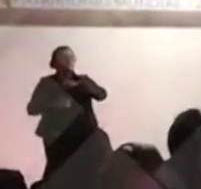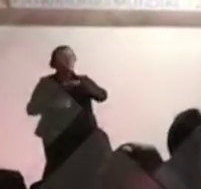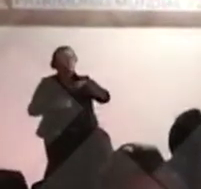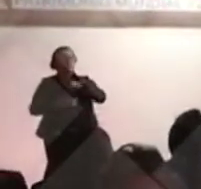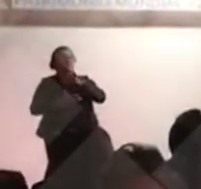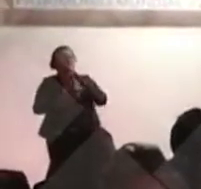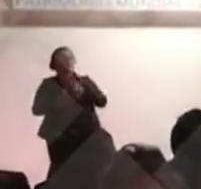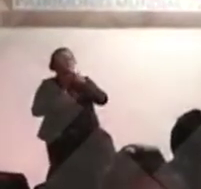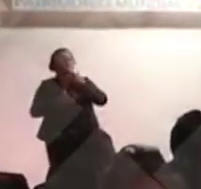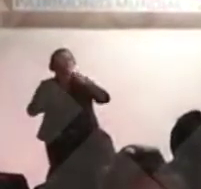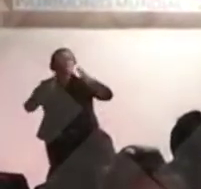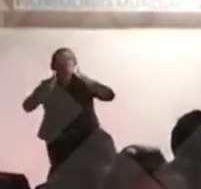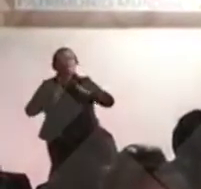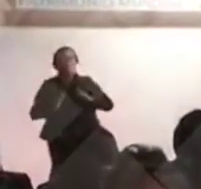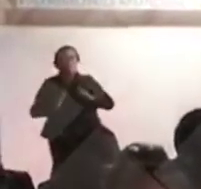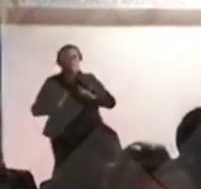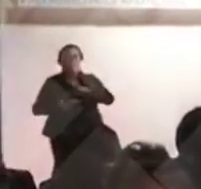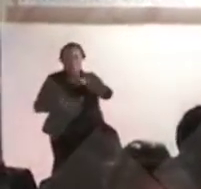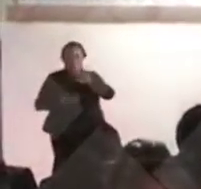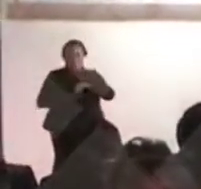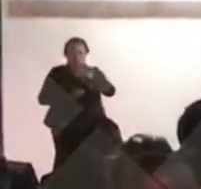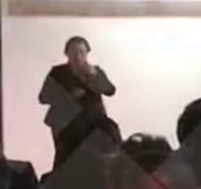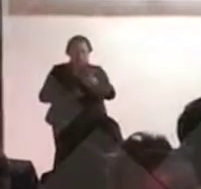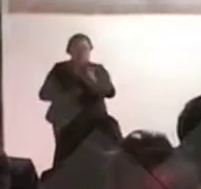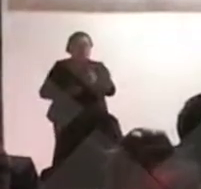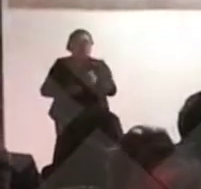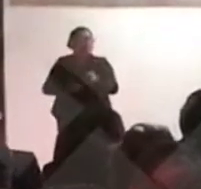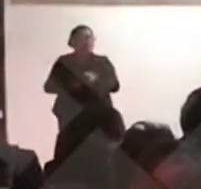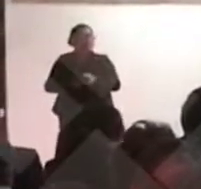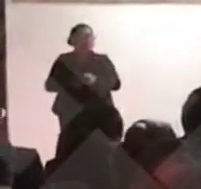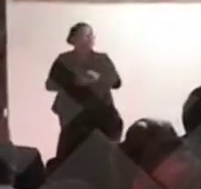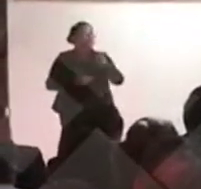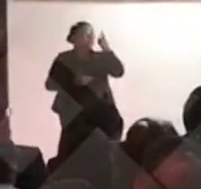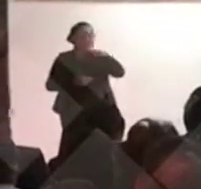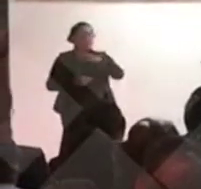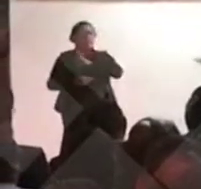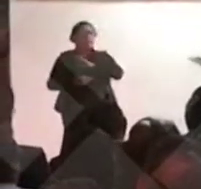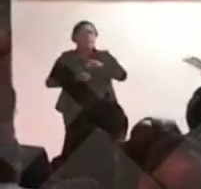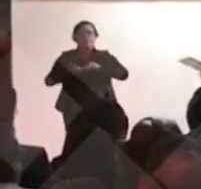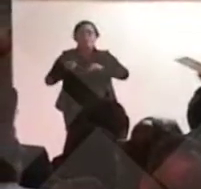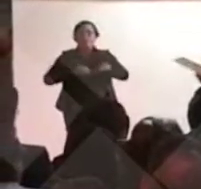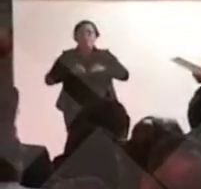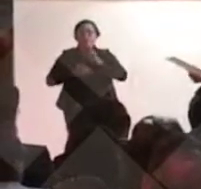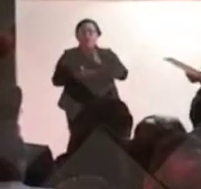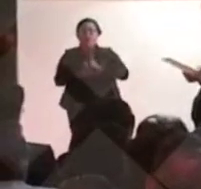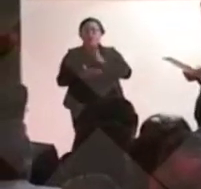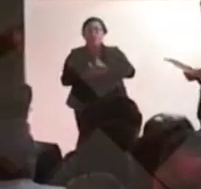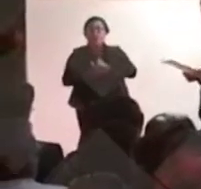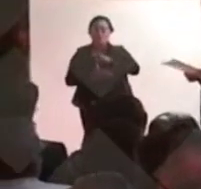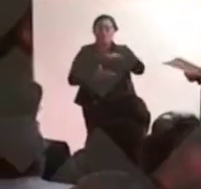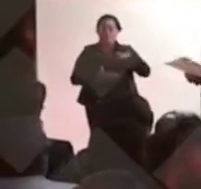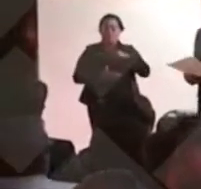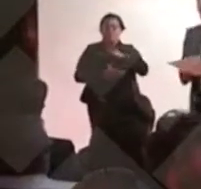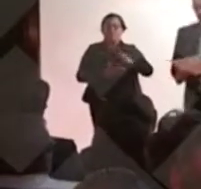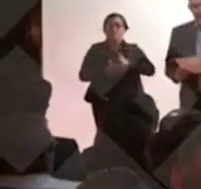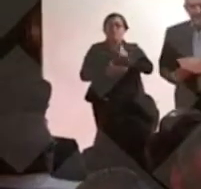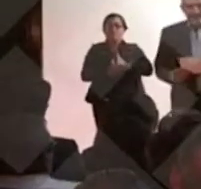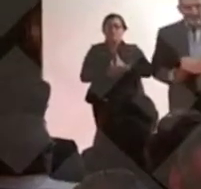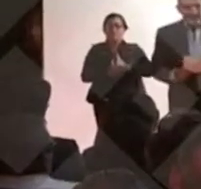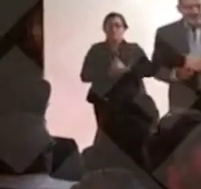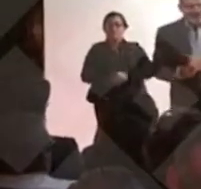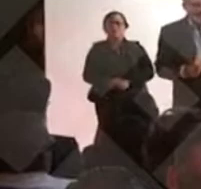total a las mujeres, Hernández Fraguas dijo que Oaxaca de Juárez fue el primer municipio en instalar el Consejo Municipal para la atención de esta